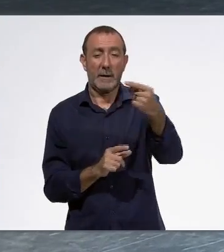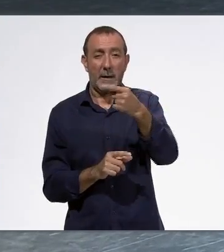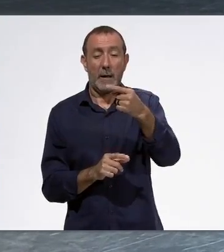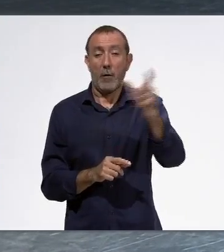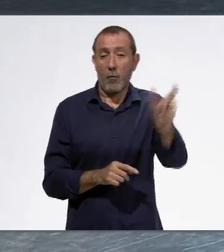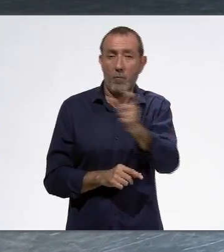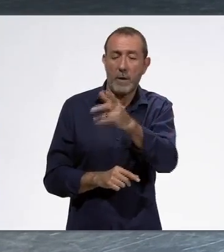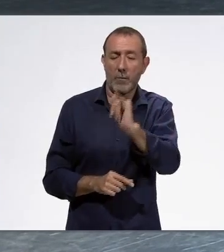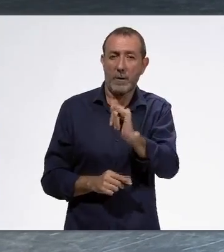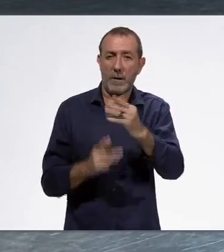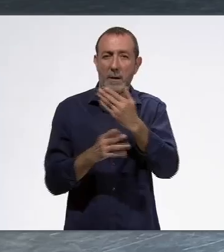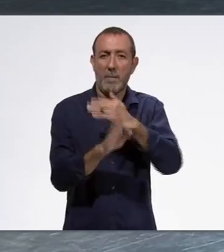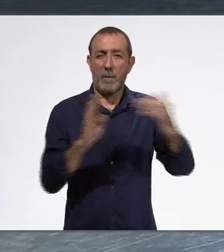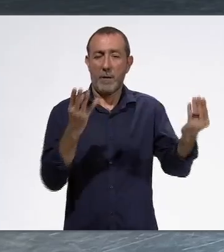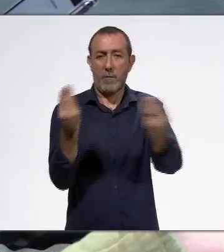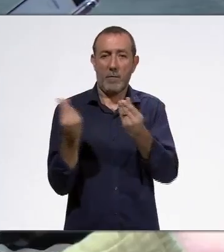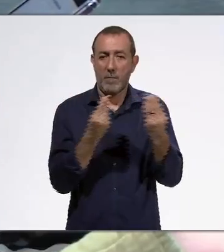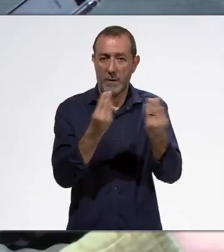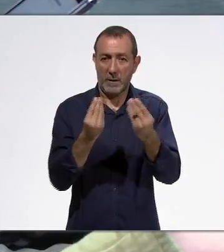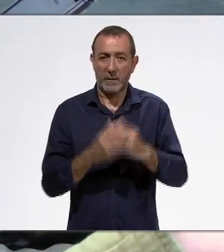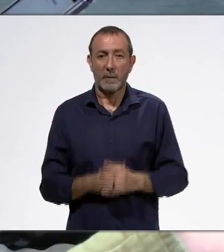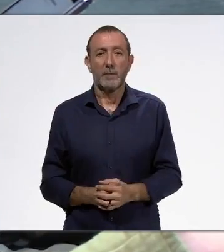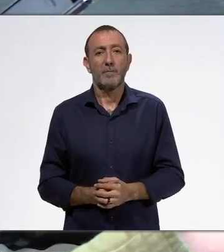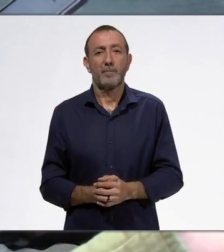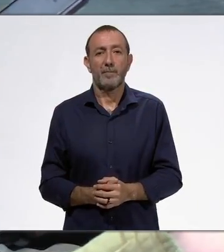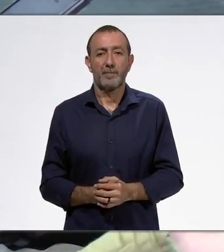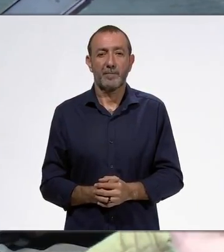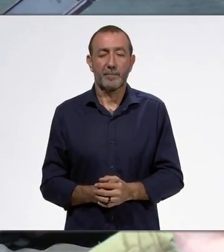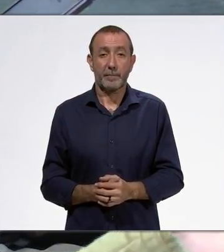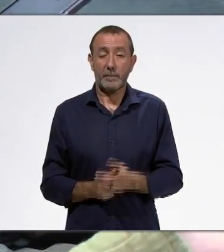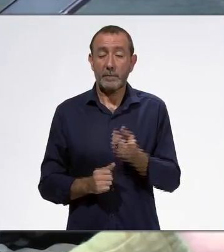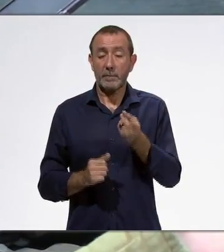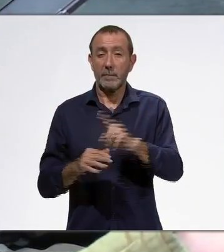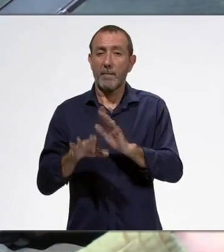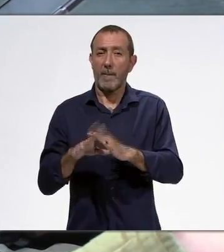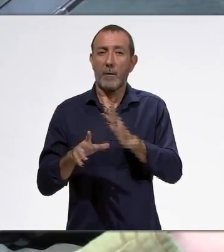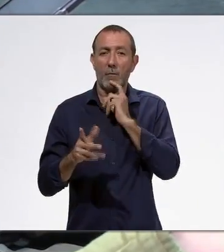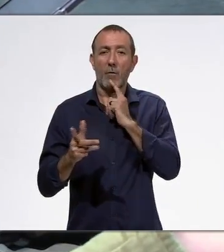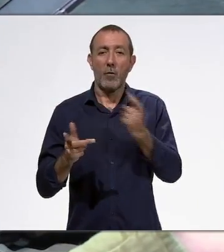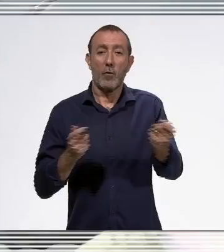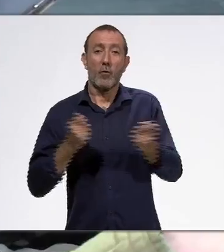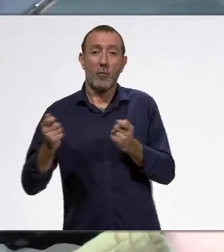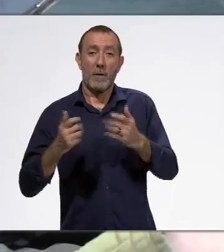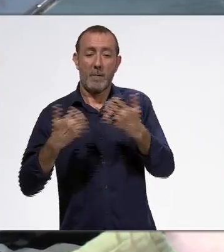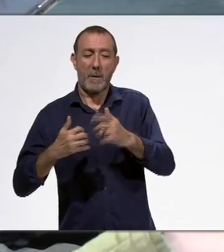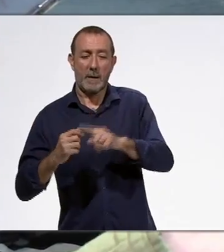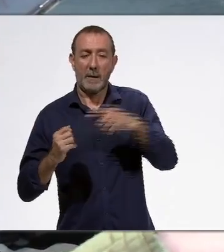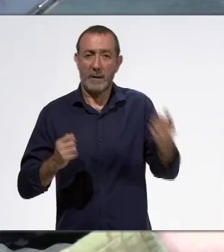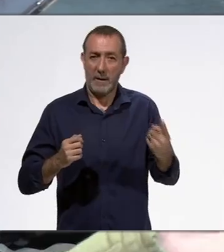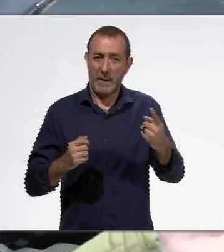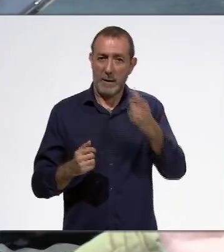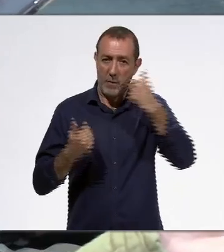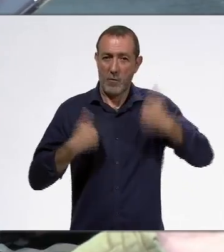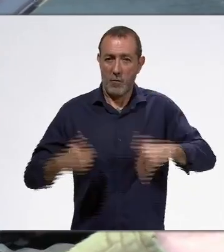humano también del control de la de la máquina sobre el Humano dice un poco